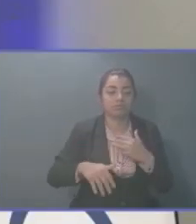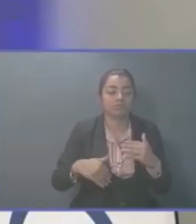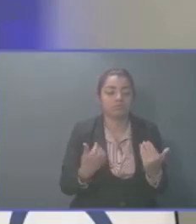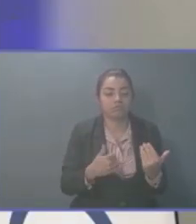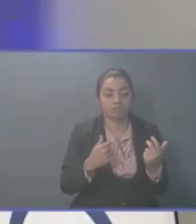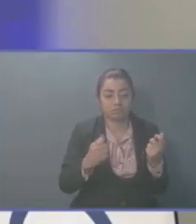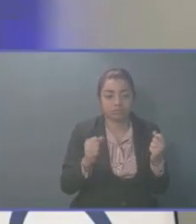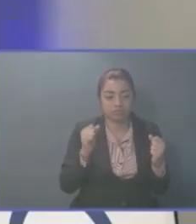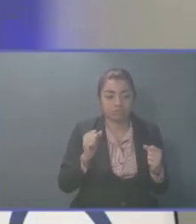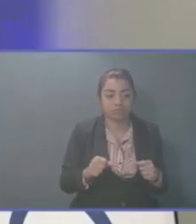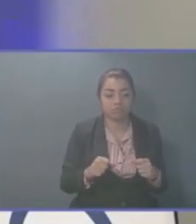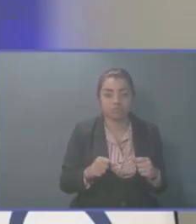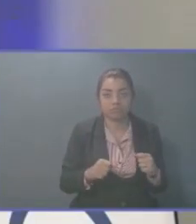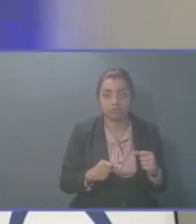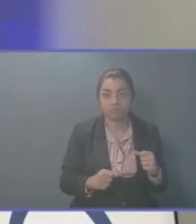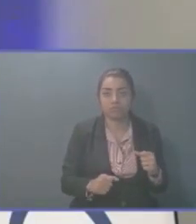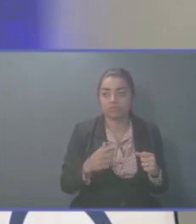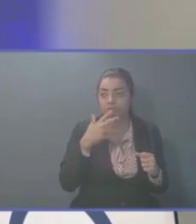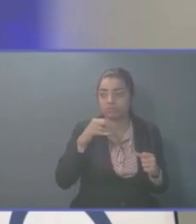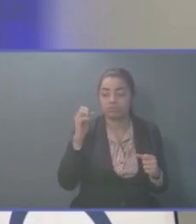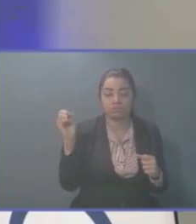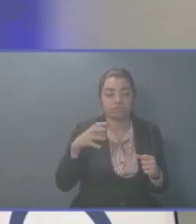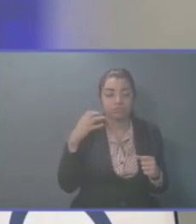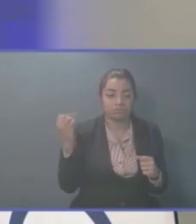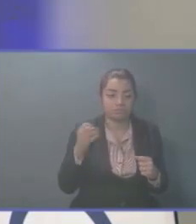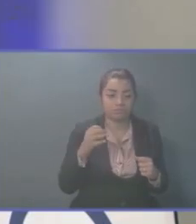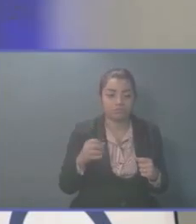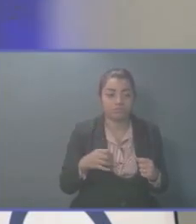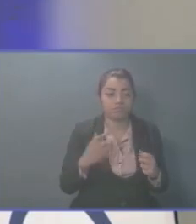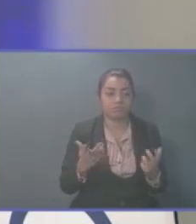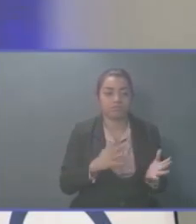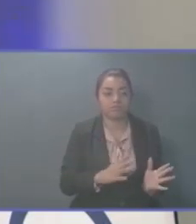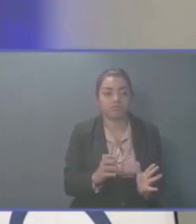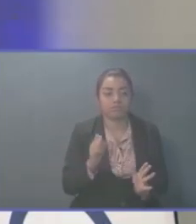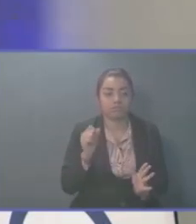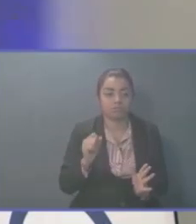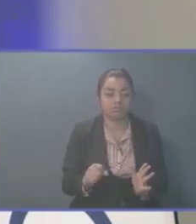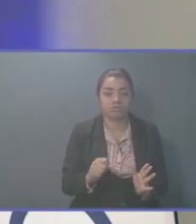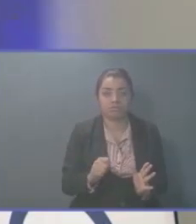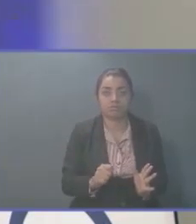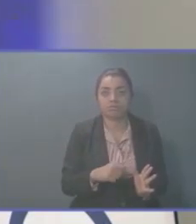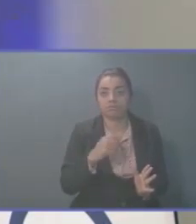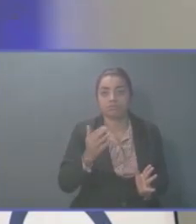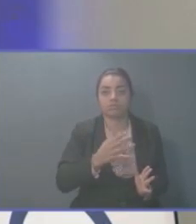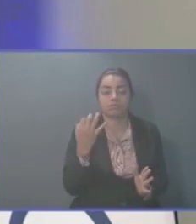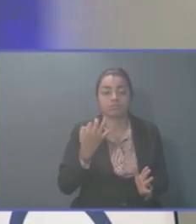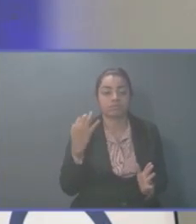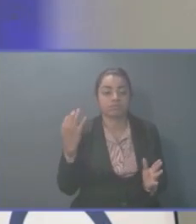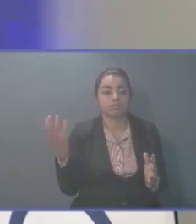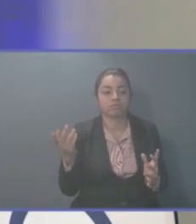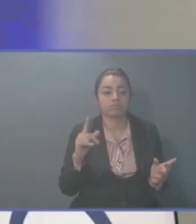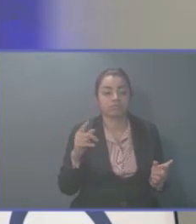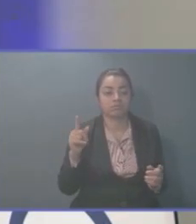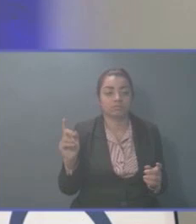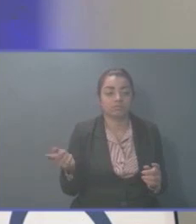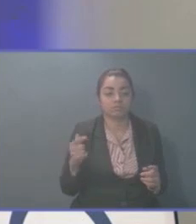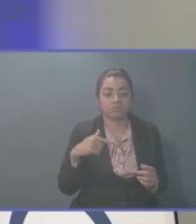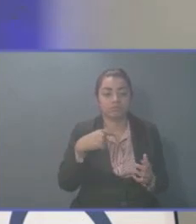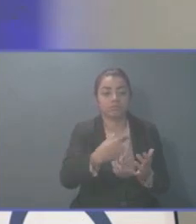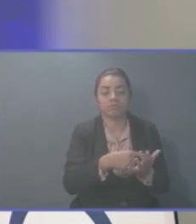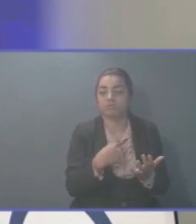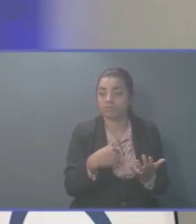en el caso fuera real de una emergencia. Hay otras vías. No es necesario montar el show que se montó el día